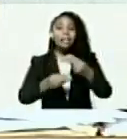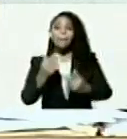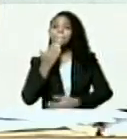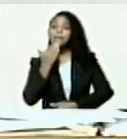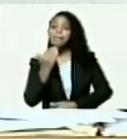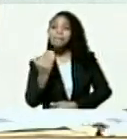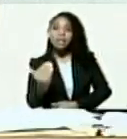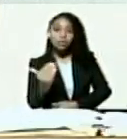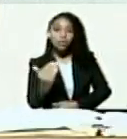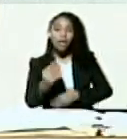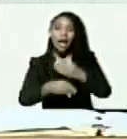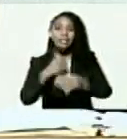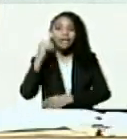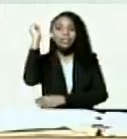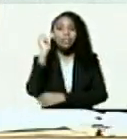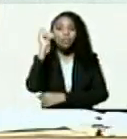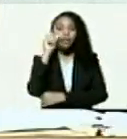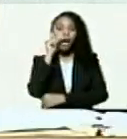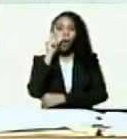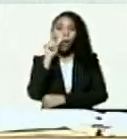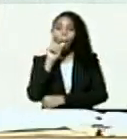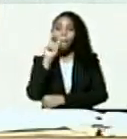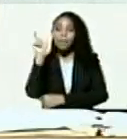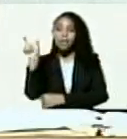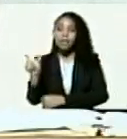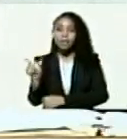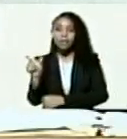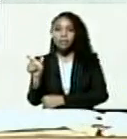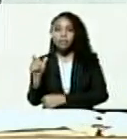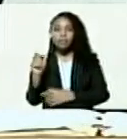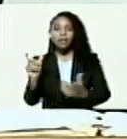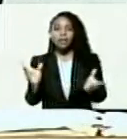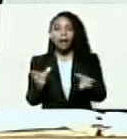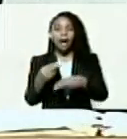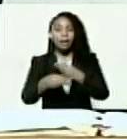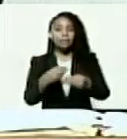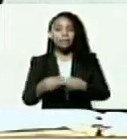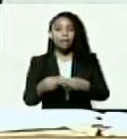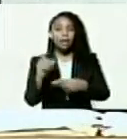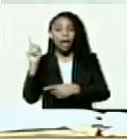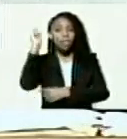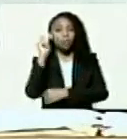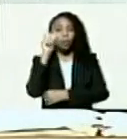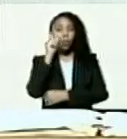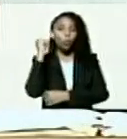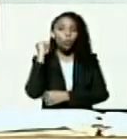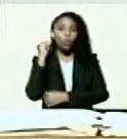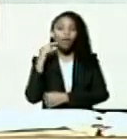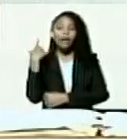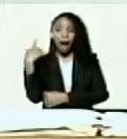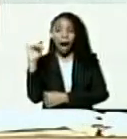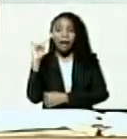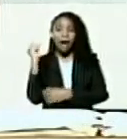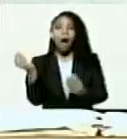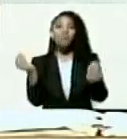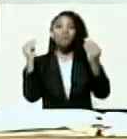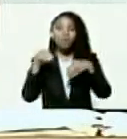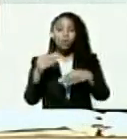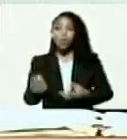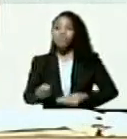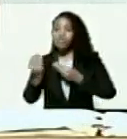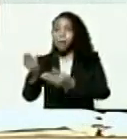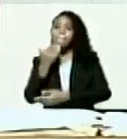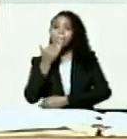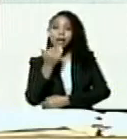permiso que hace el diputado José Ramón Rivero González. Las diputadas y diputados que estén de acuerdo con otorgar el